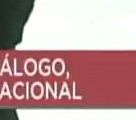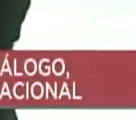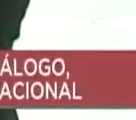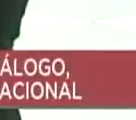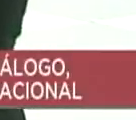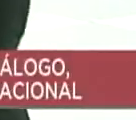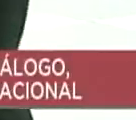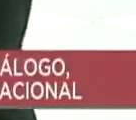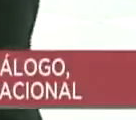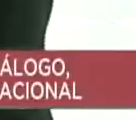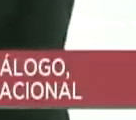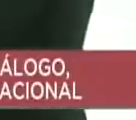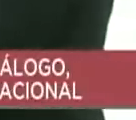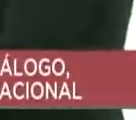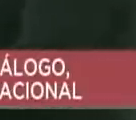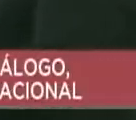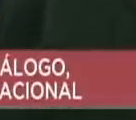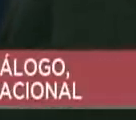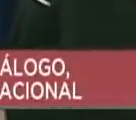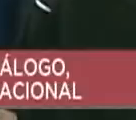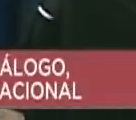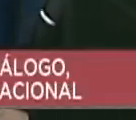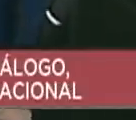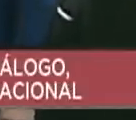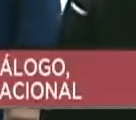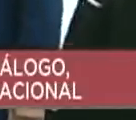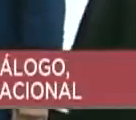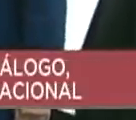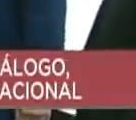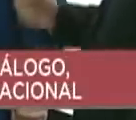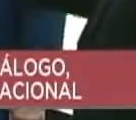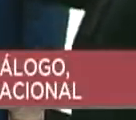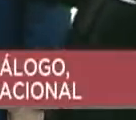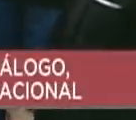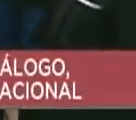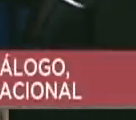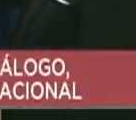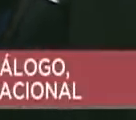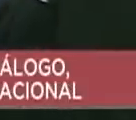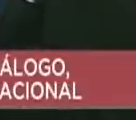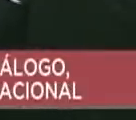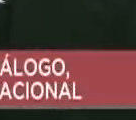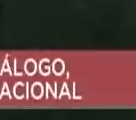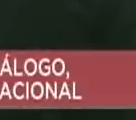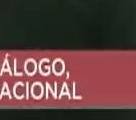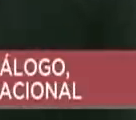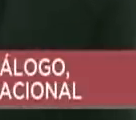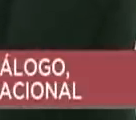llamados al diálogo que ha realizado el Ejecutivo Nacional desde